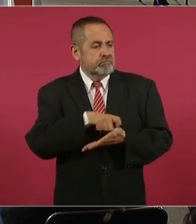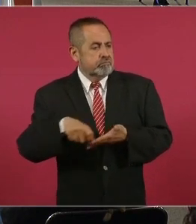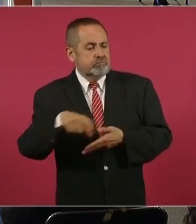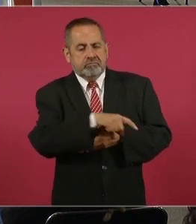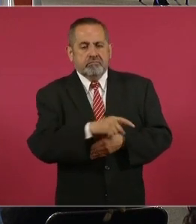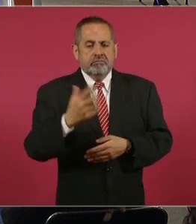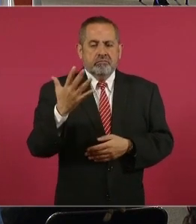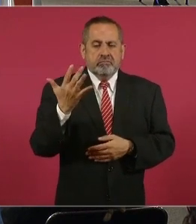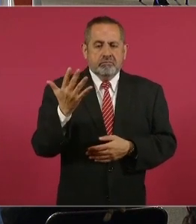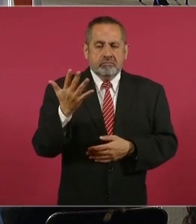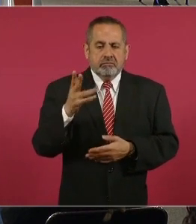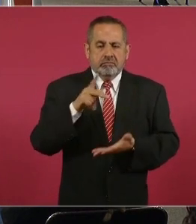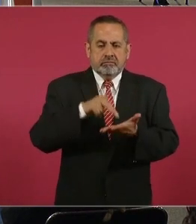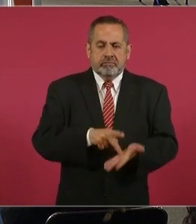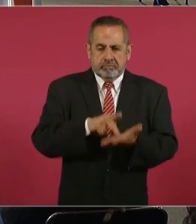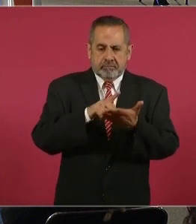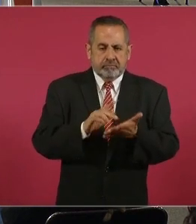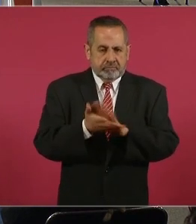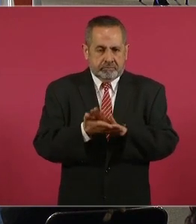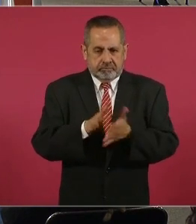tortilla.